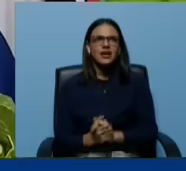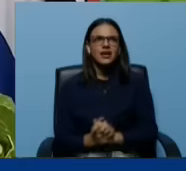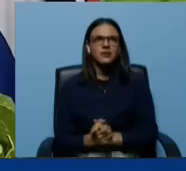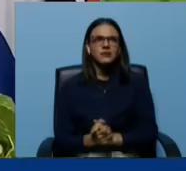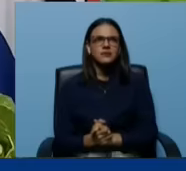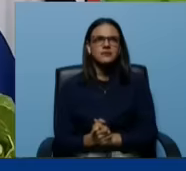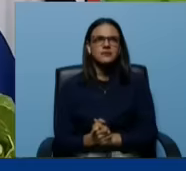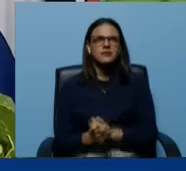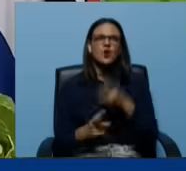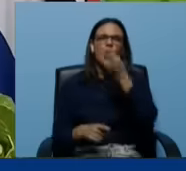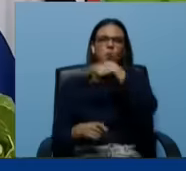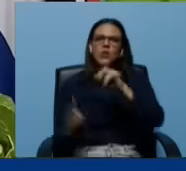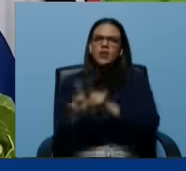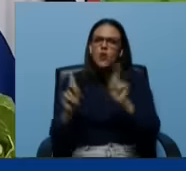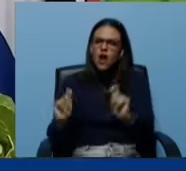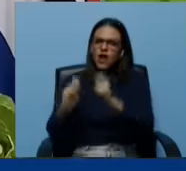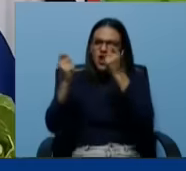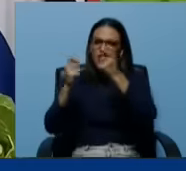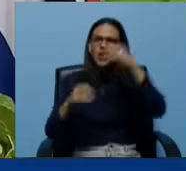Ustedes han logrado aquí